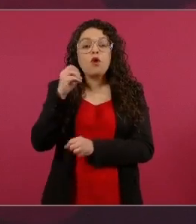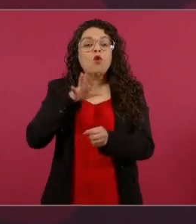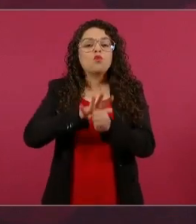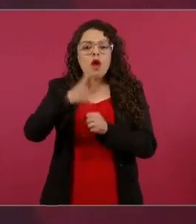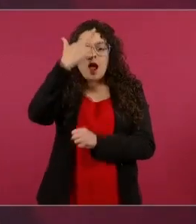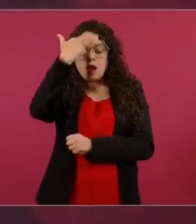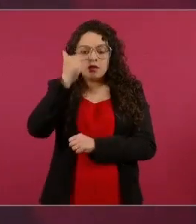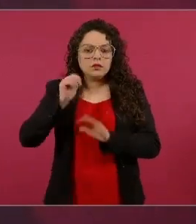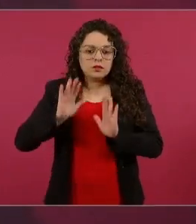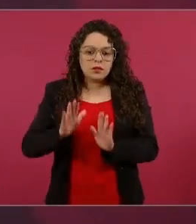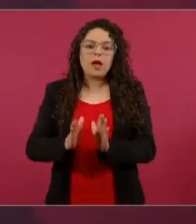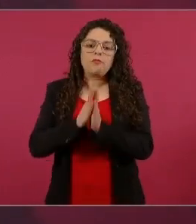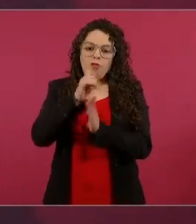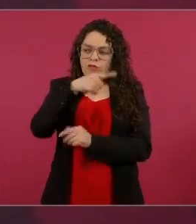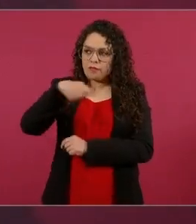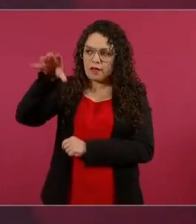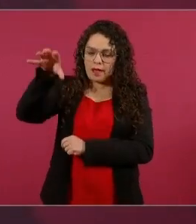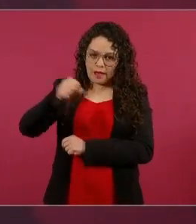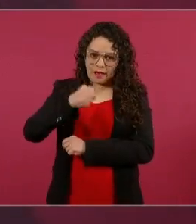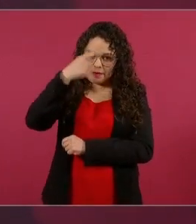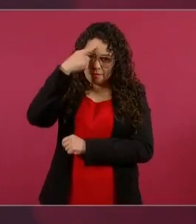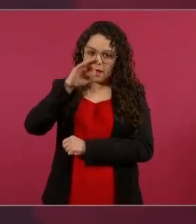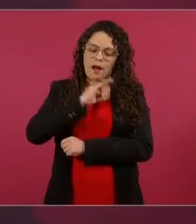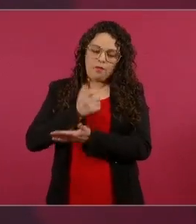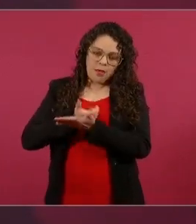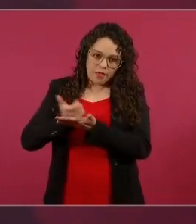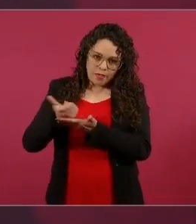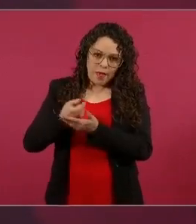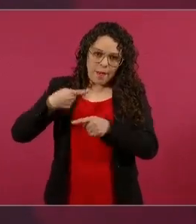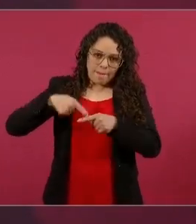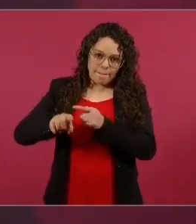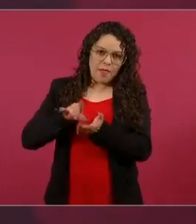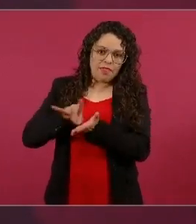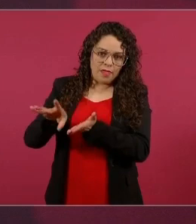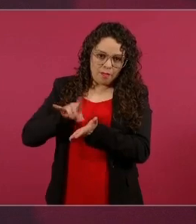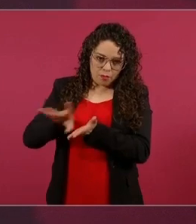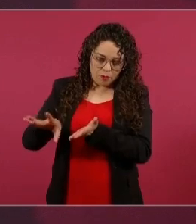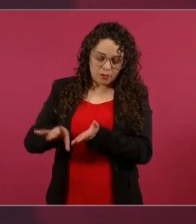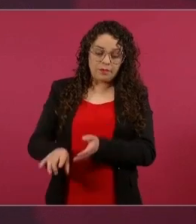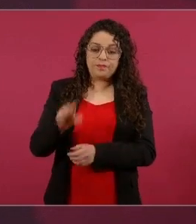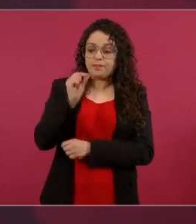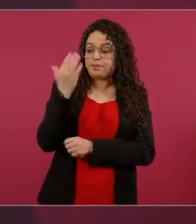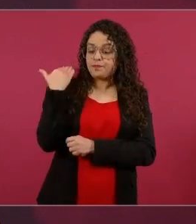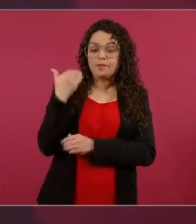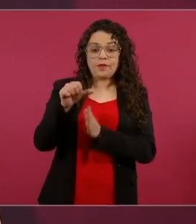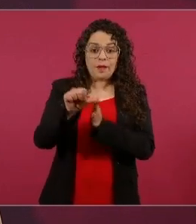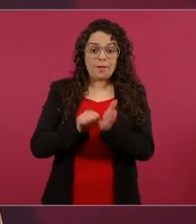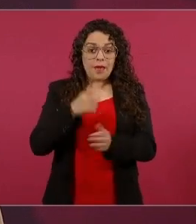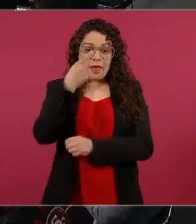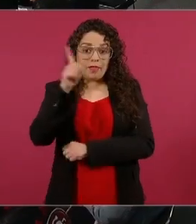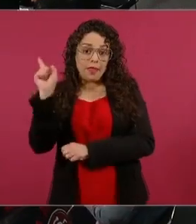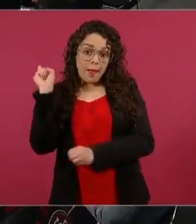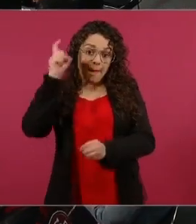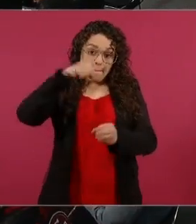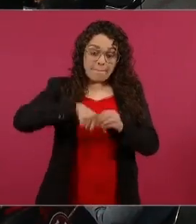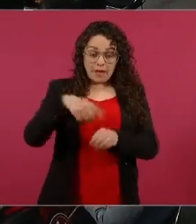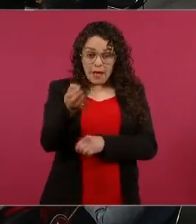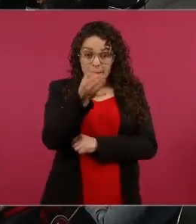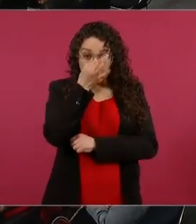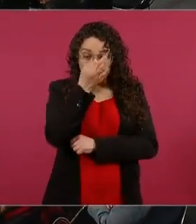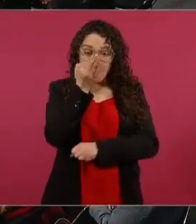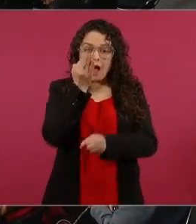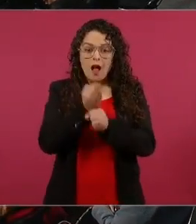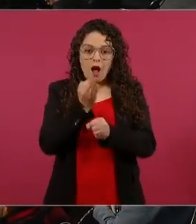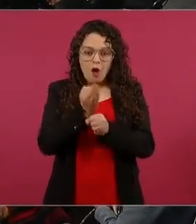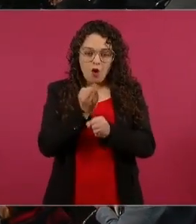se han rezagado y por otro lado Quienes se inscribieron durante el mes de diciembre eh estamos en este momento en